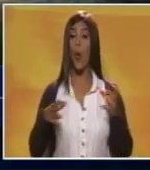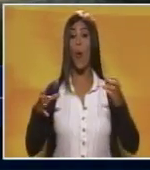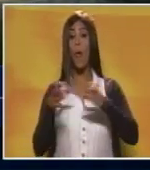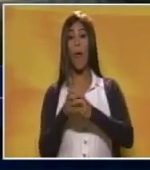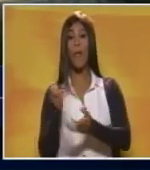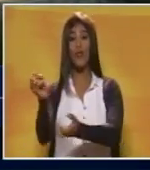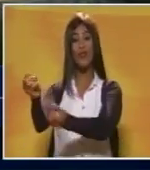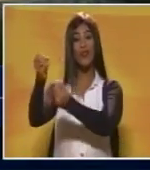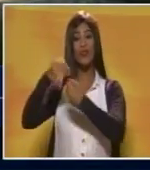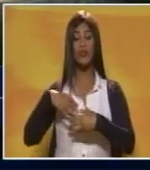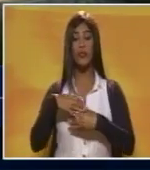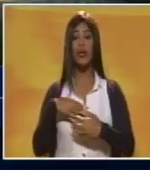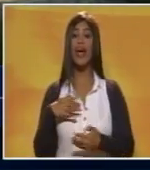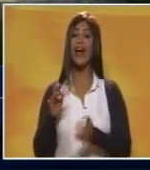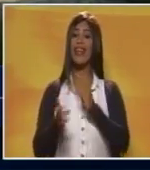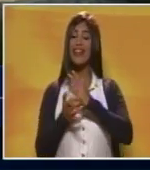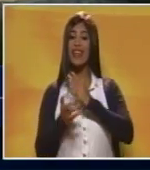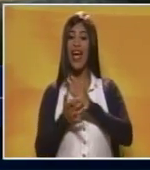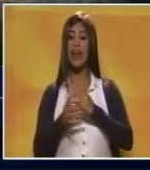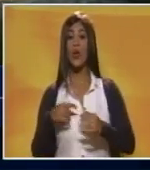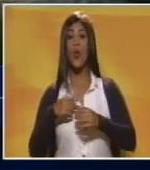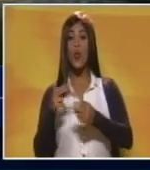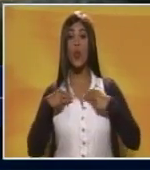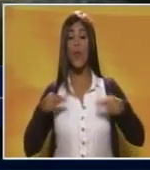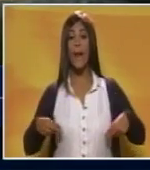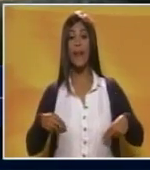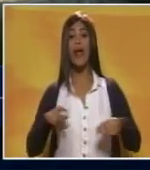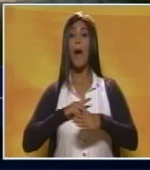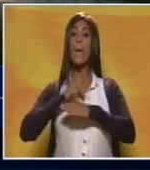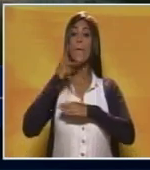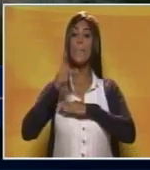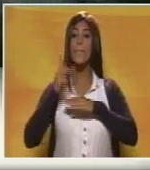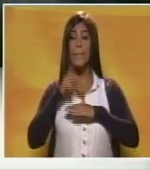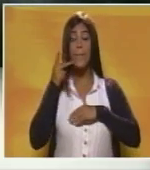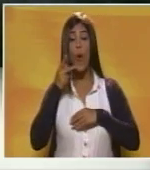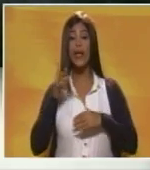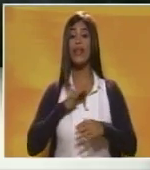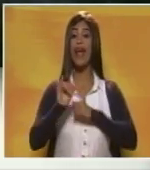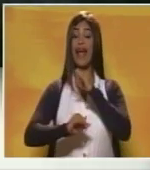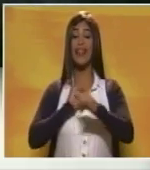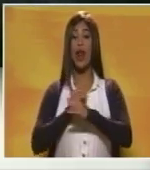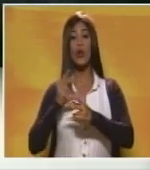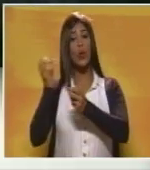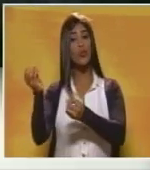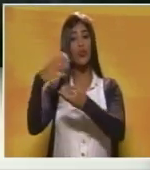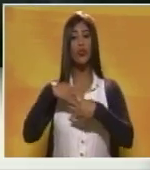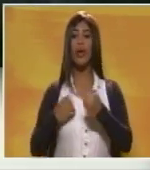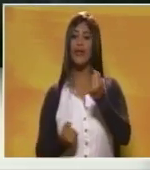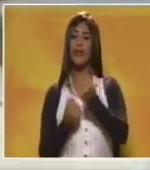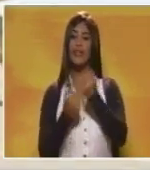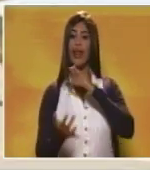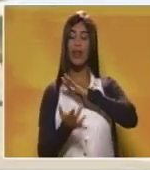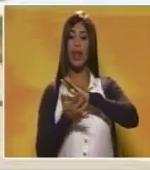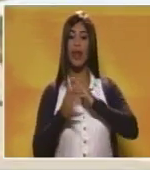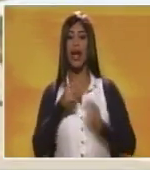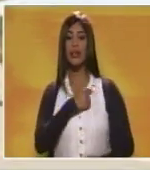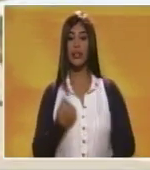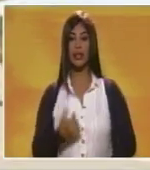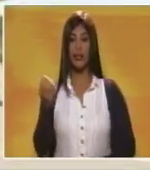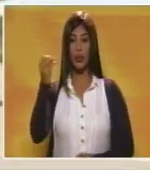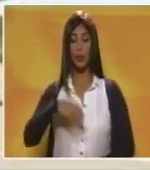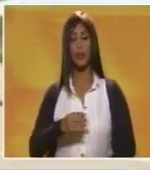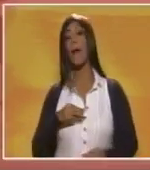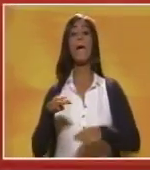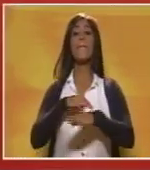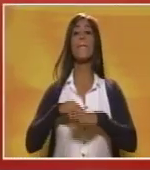cargamento de asistencia técnico-humanitaria viene enmarcado en una política nacional e internacional de recibimiento de asistencia técnica. El ministro